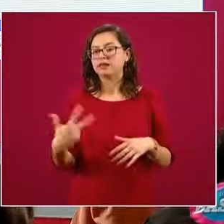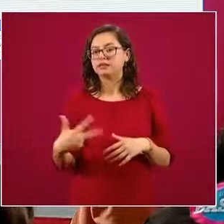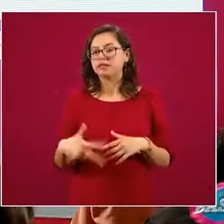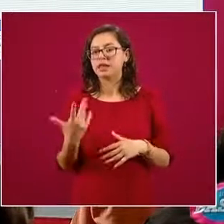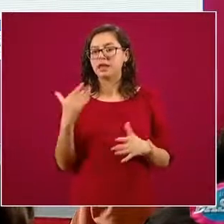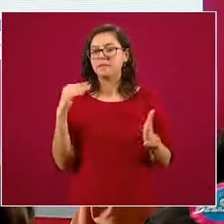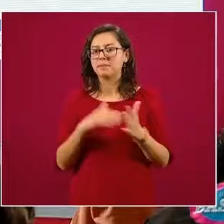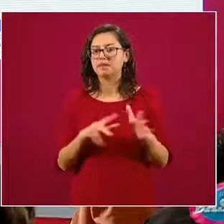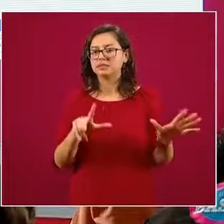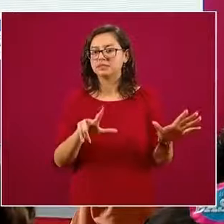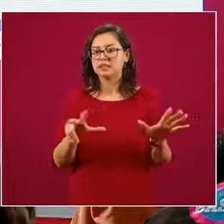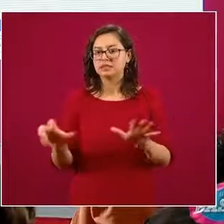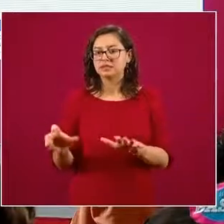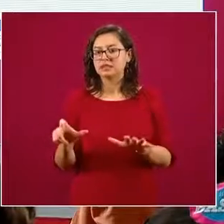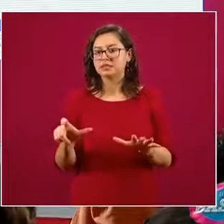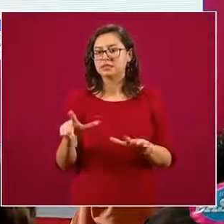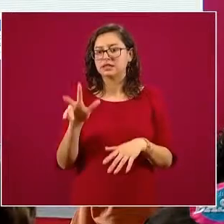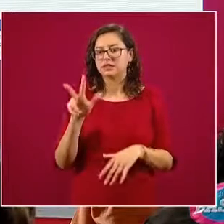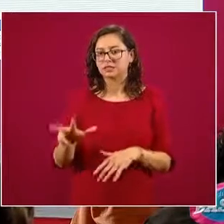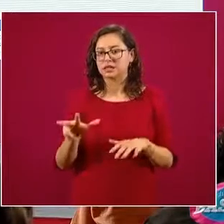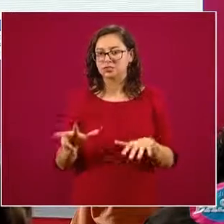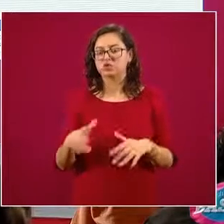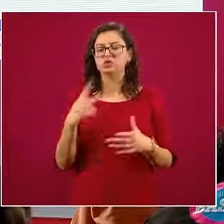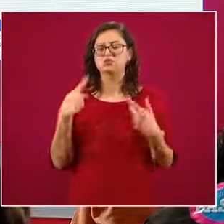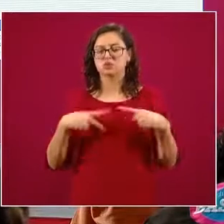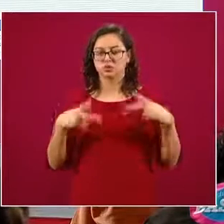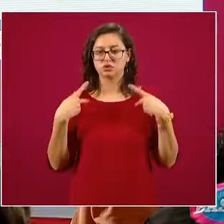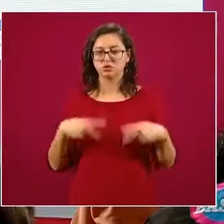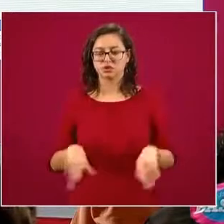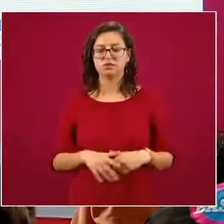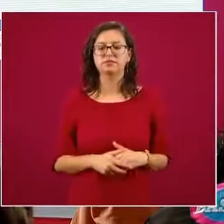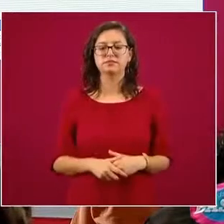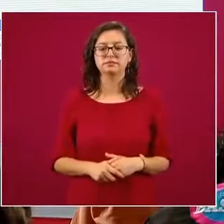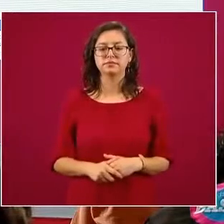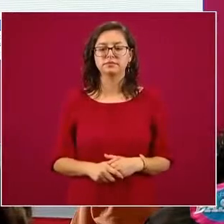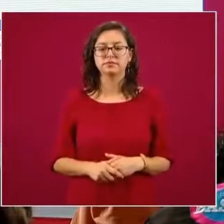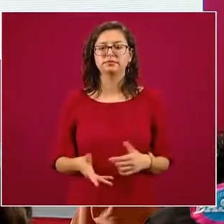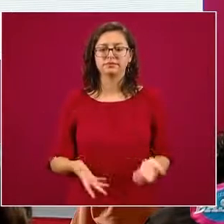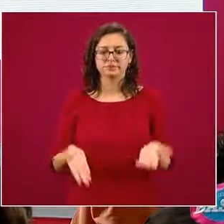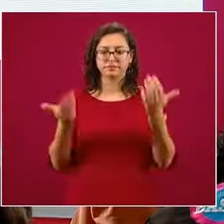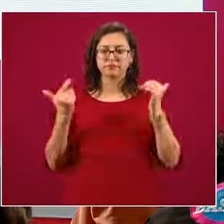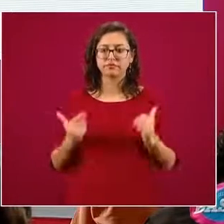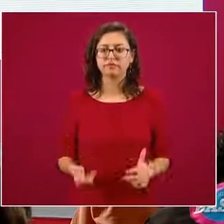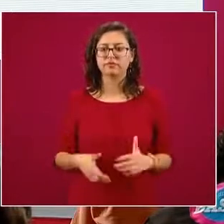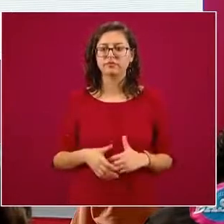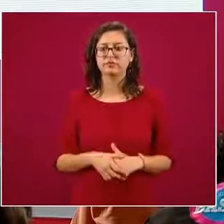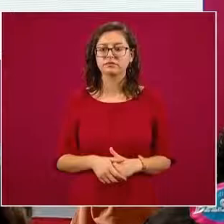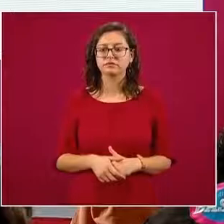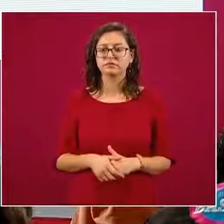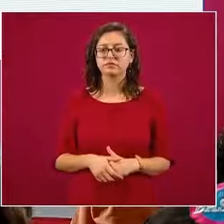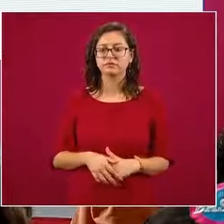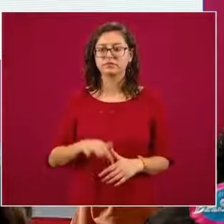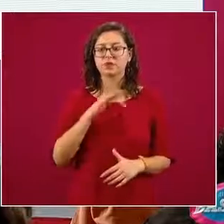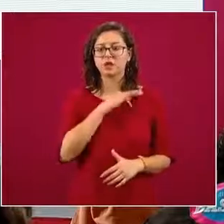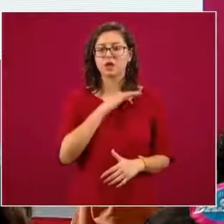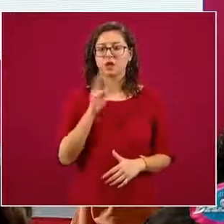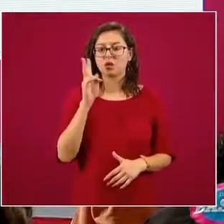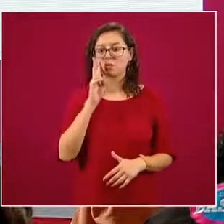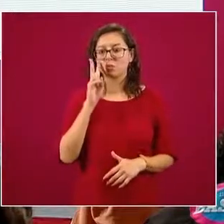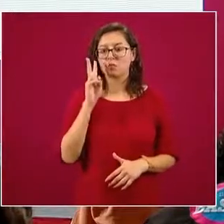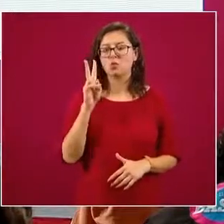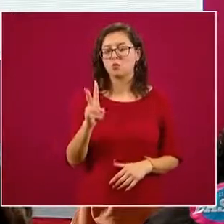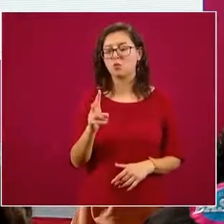encuentran estas 13.718 personas. Veamos la siguiente diapositiva. Aquí está la curva de